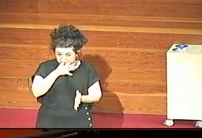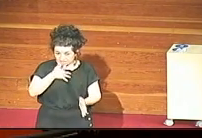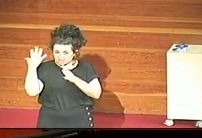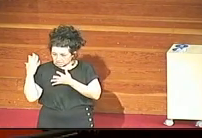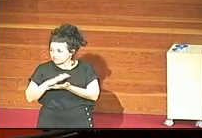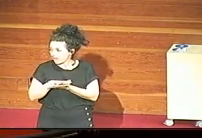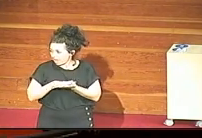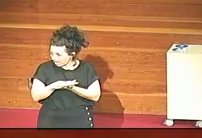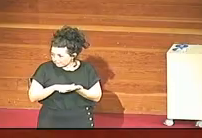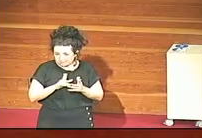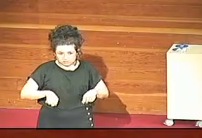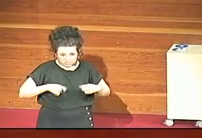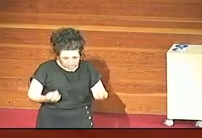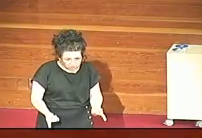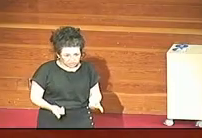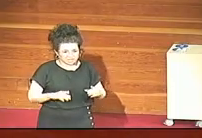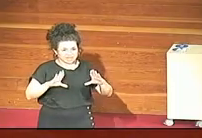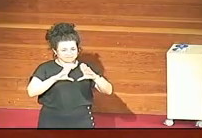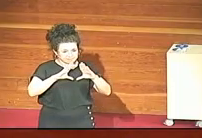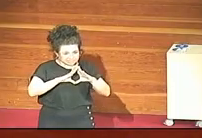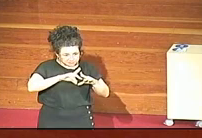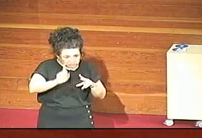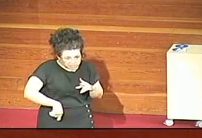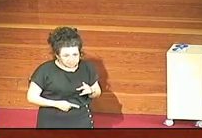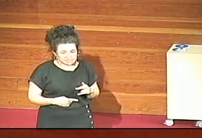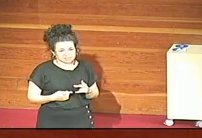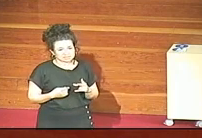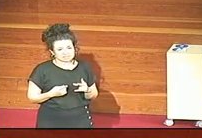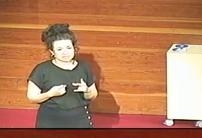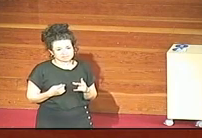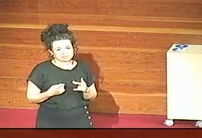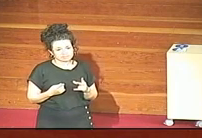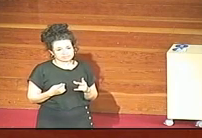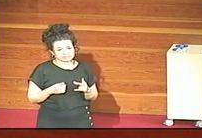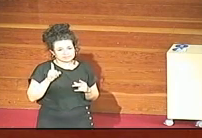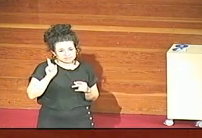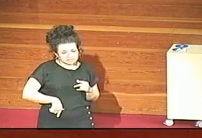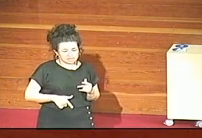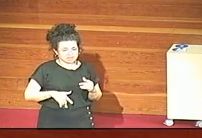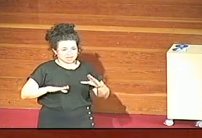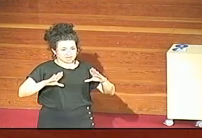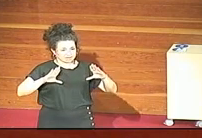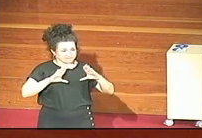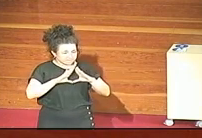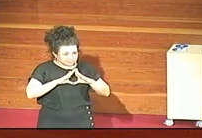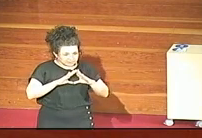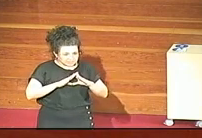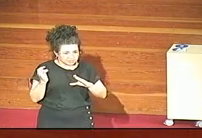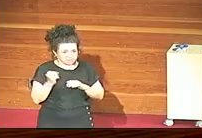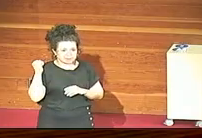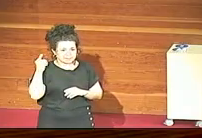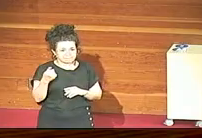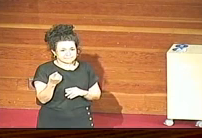ecología hablábamos de feminismo pero también en el feminismo han tenido que pasar mil mujeres más de mil mujeres